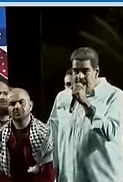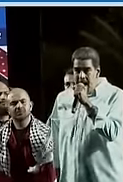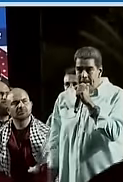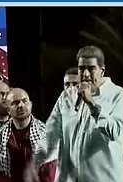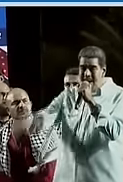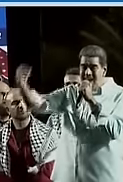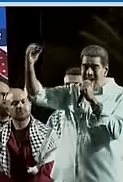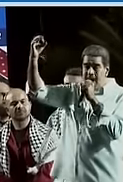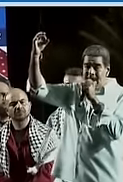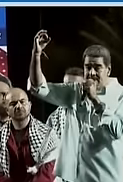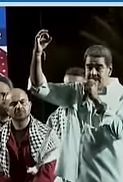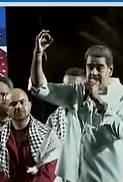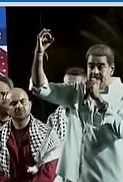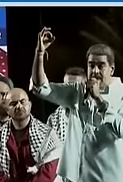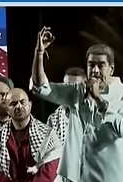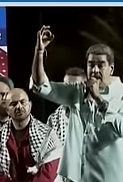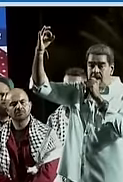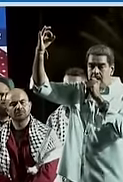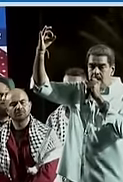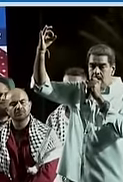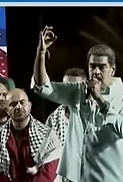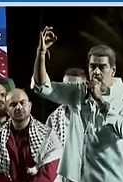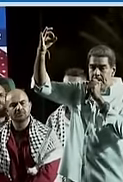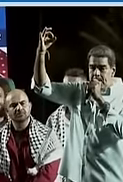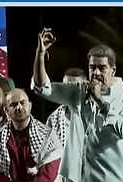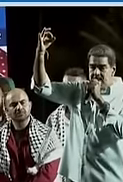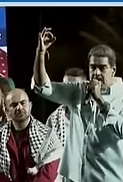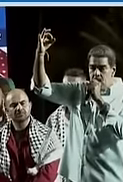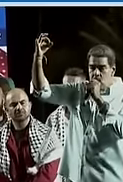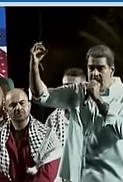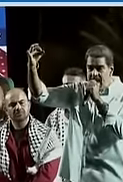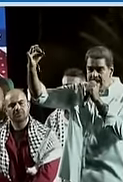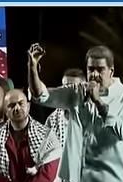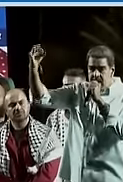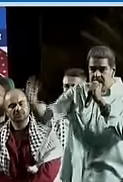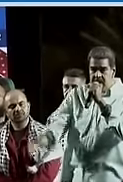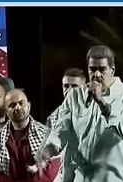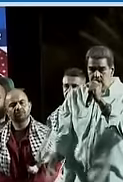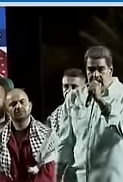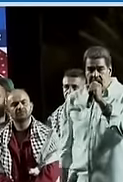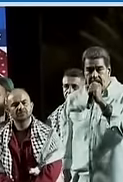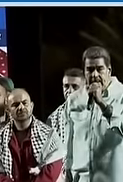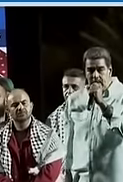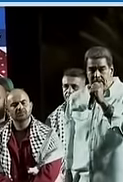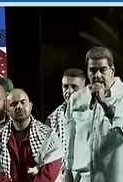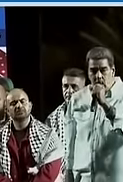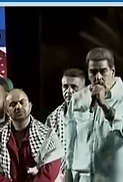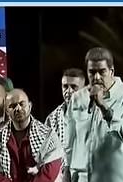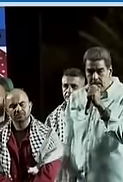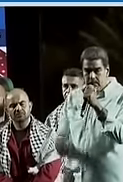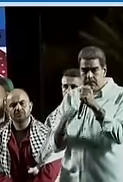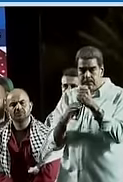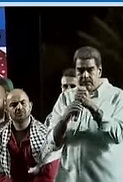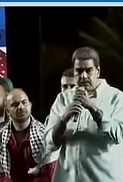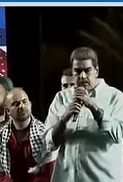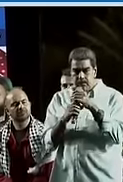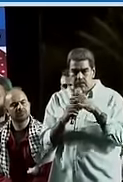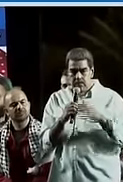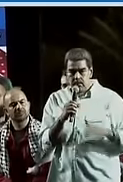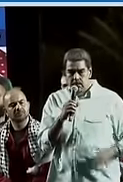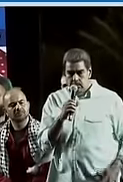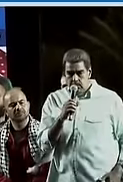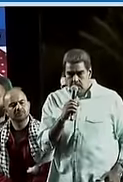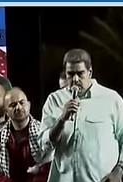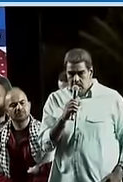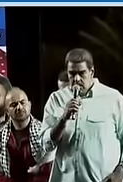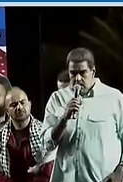asesinar a más de 1,000 hombres, mujeres y niños en el Líbano, en Beirut.